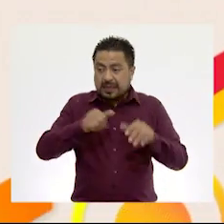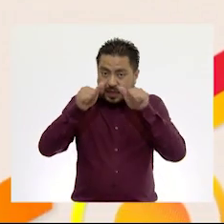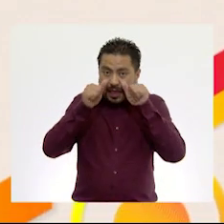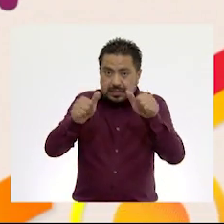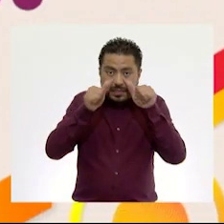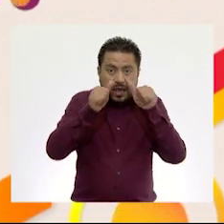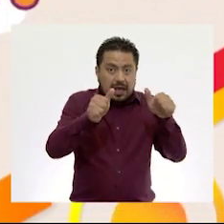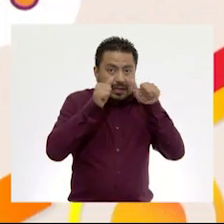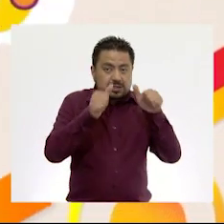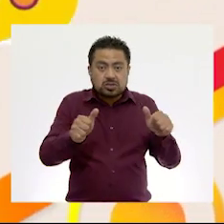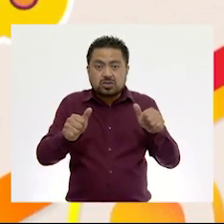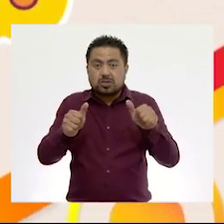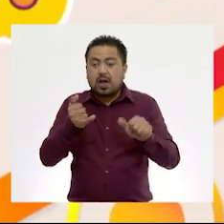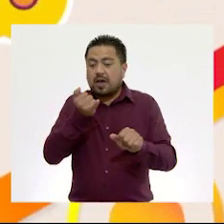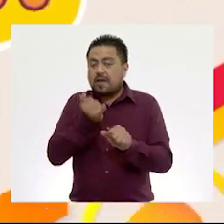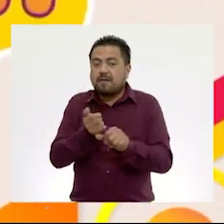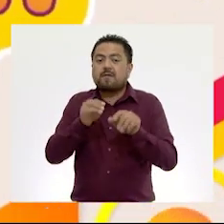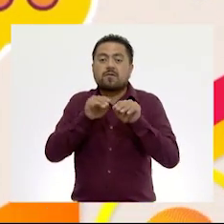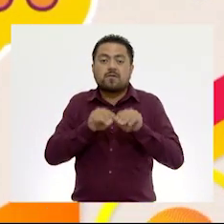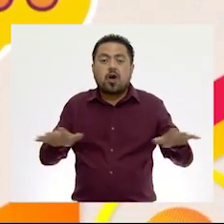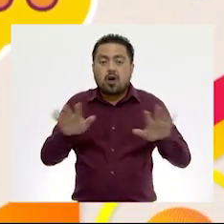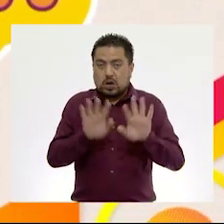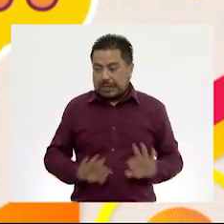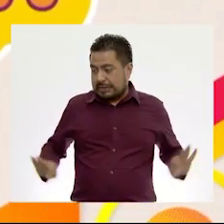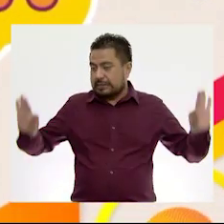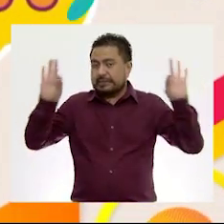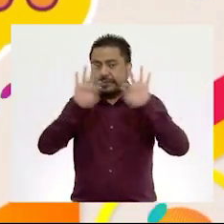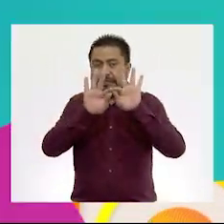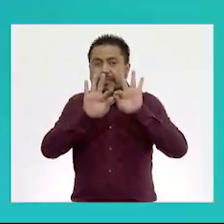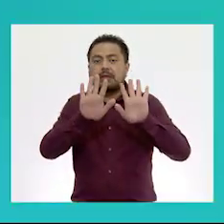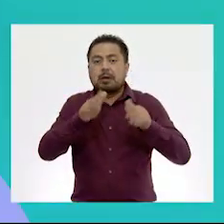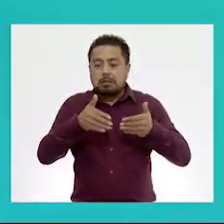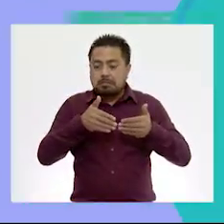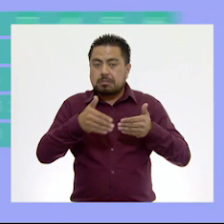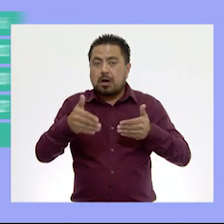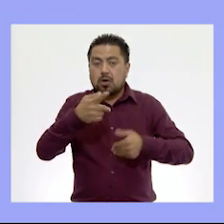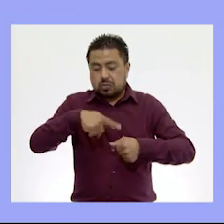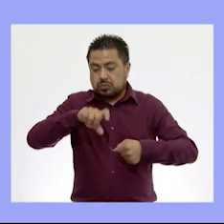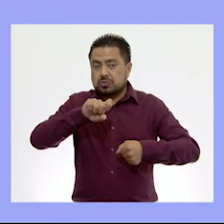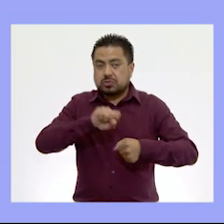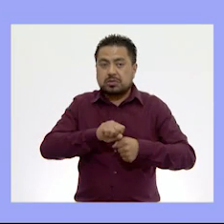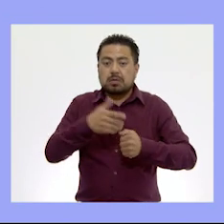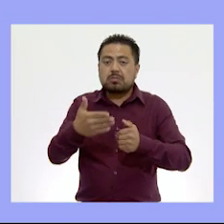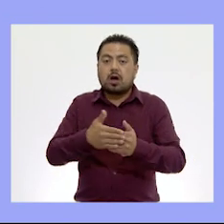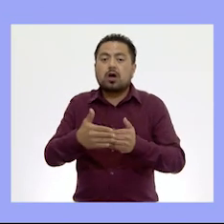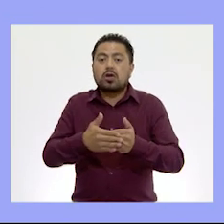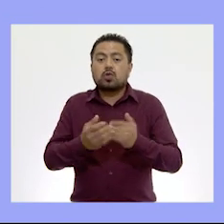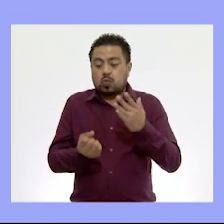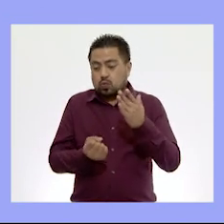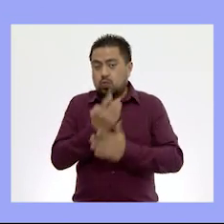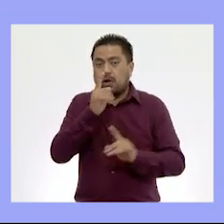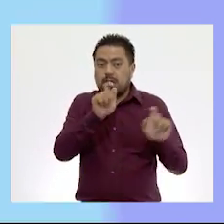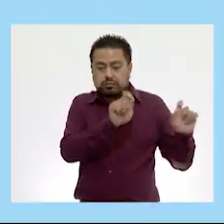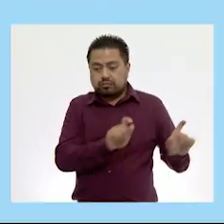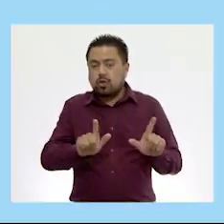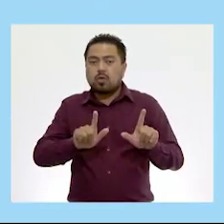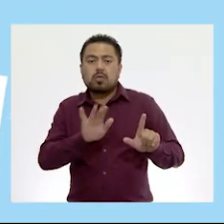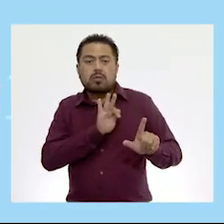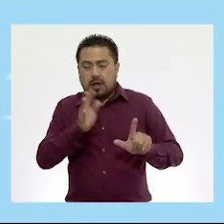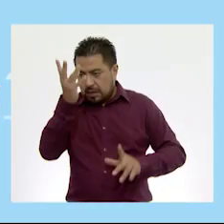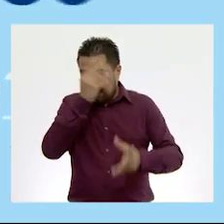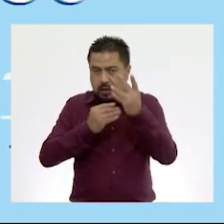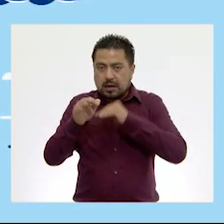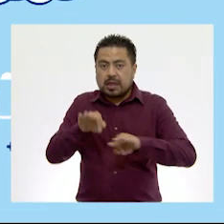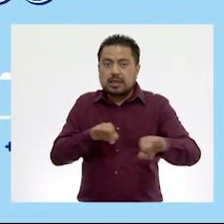Atención, atención. Información importante. Durante estas semanas tendremos un nuevo espacio en donde